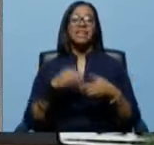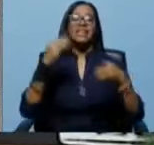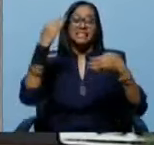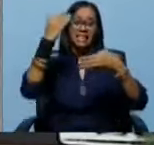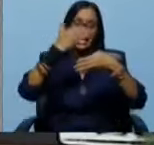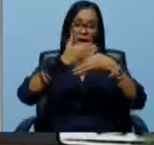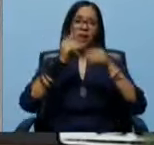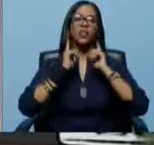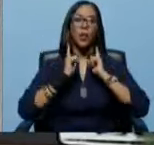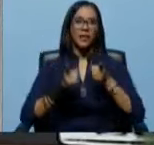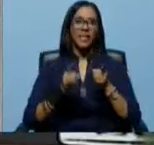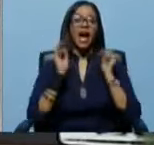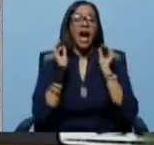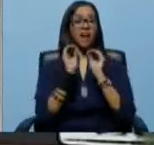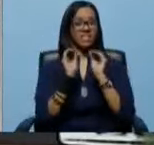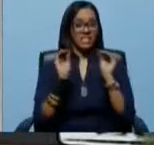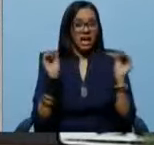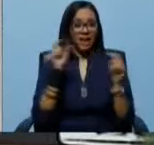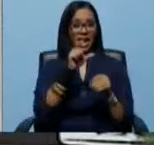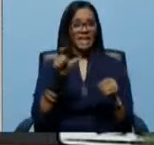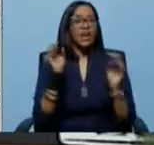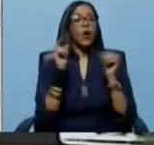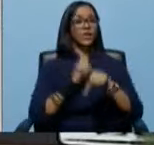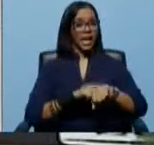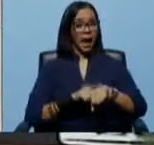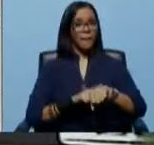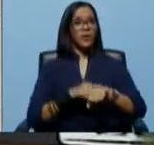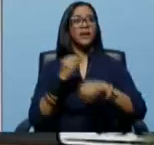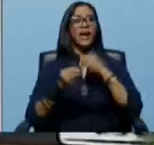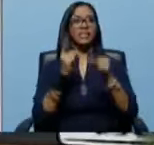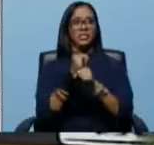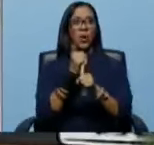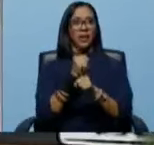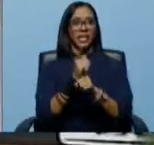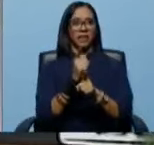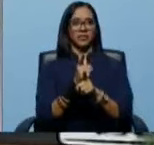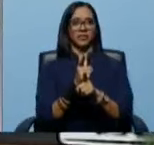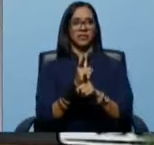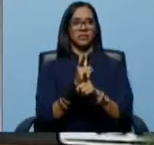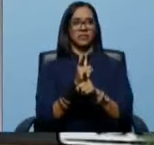Cerraban la autopista, avisaban a la gente con tiempo y hacían su competencia.